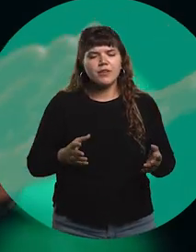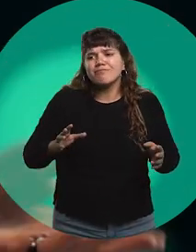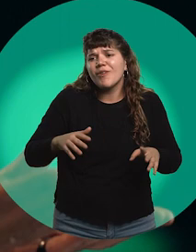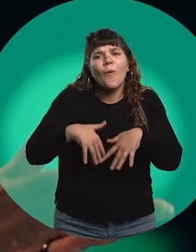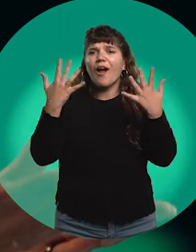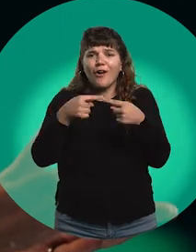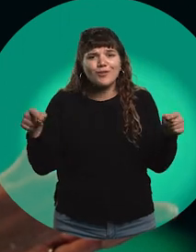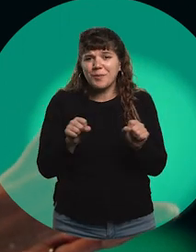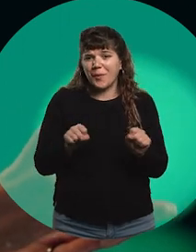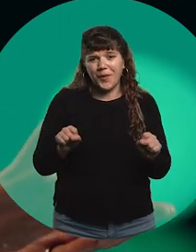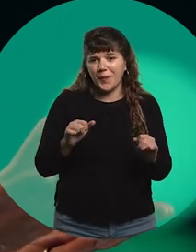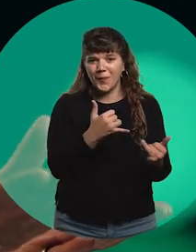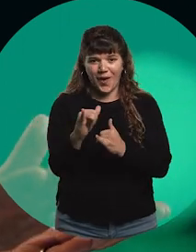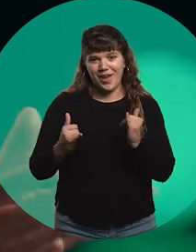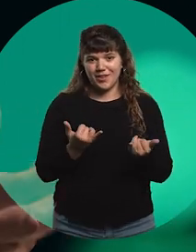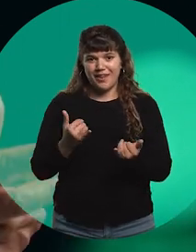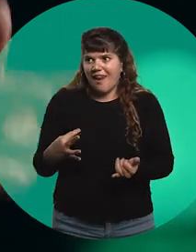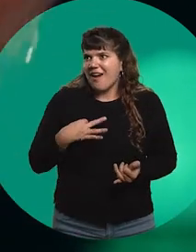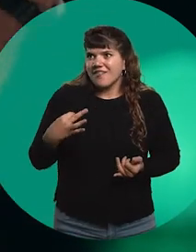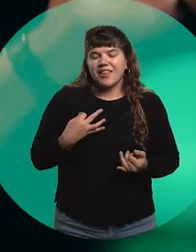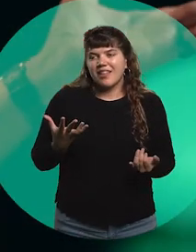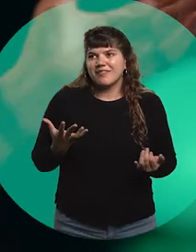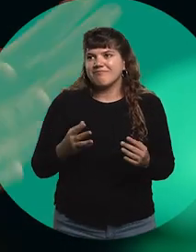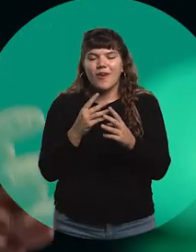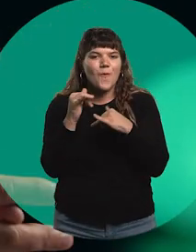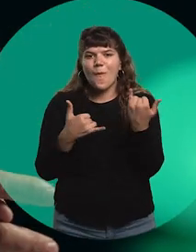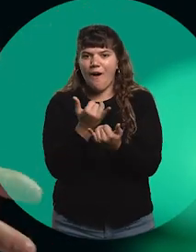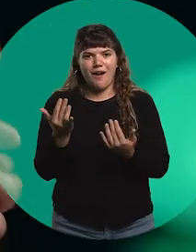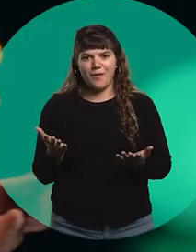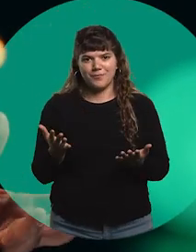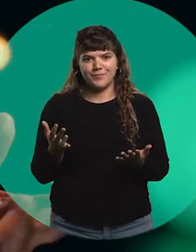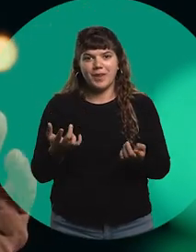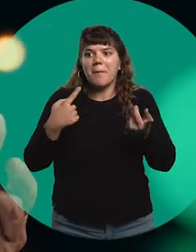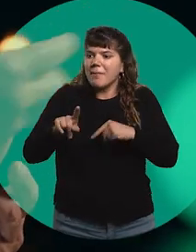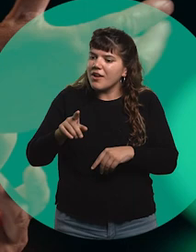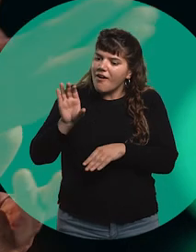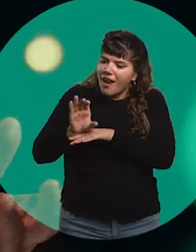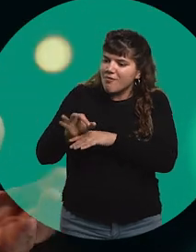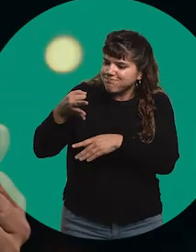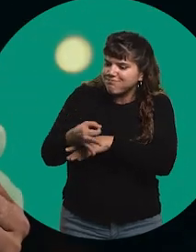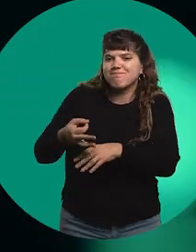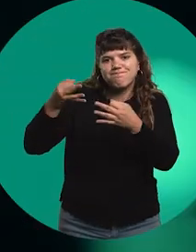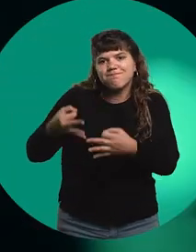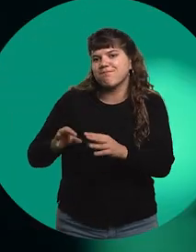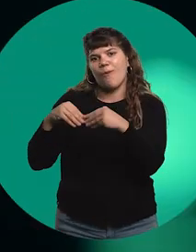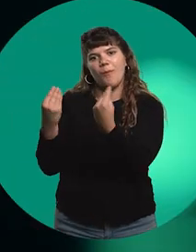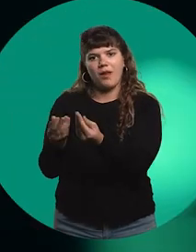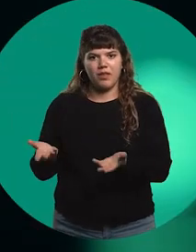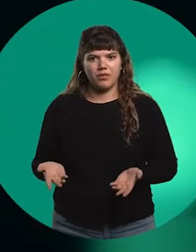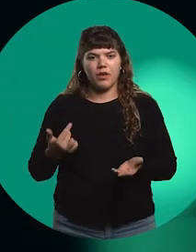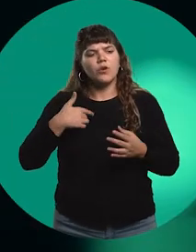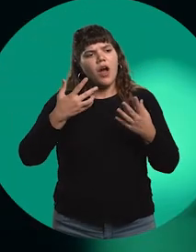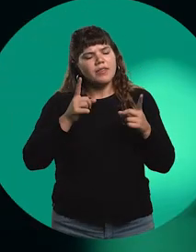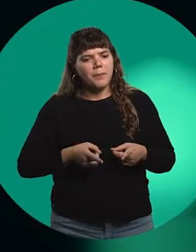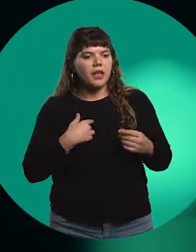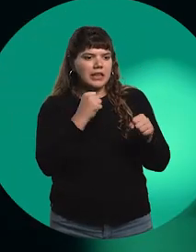todo puede ser un juego, ¿sí? La vida es un gran juego, pero una clase tiene todos los condimentos. A mí me tocó